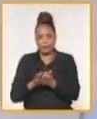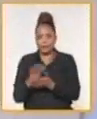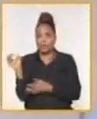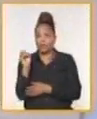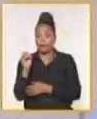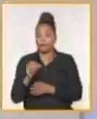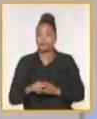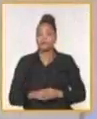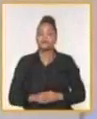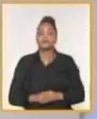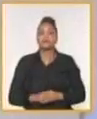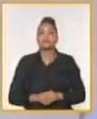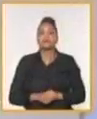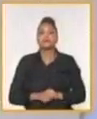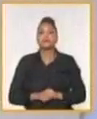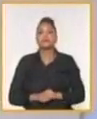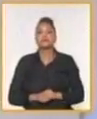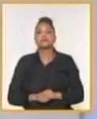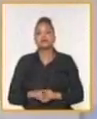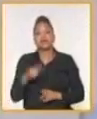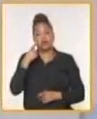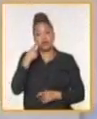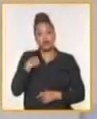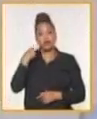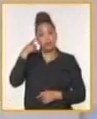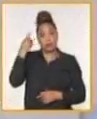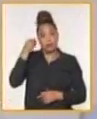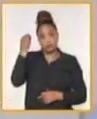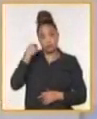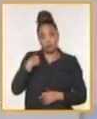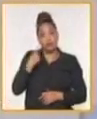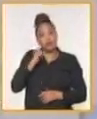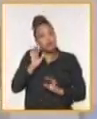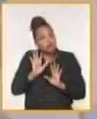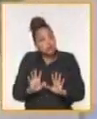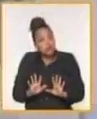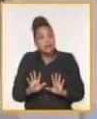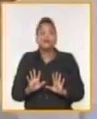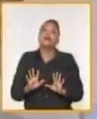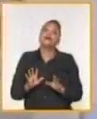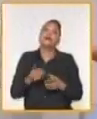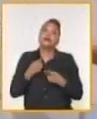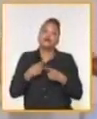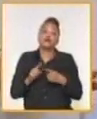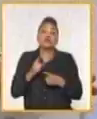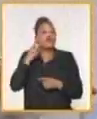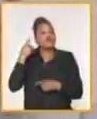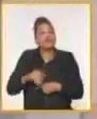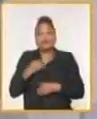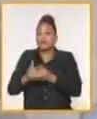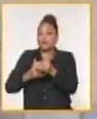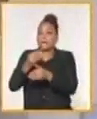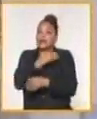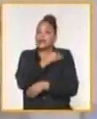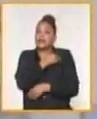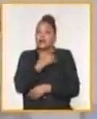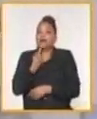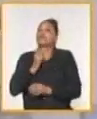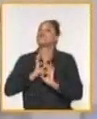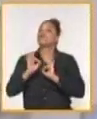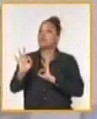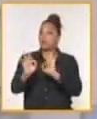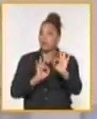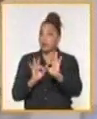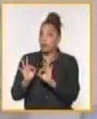Entonces, ese es lo que yo veo, tal como yo lo veo, más allá de lo que va a pasar militarmente. Cuidado,